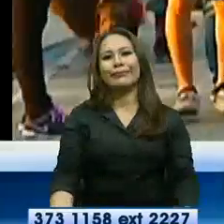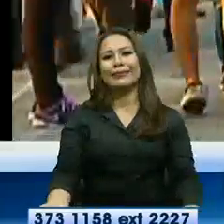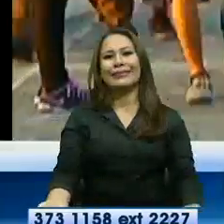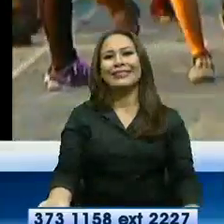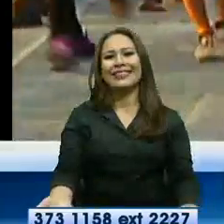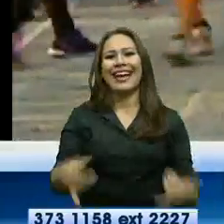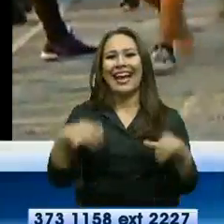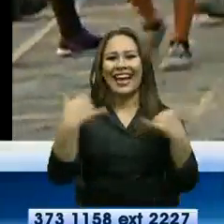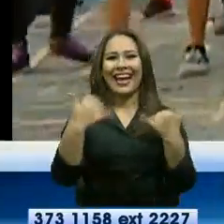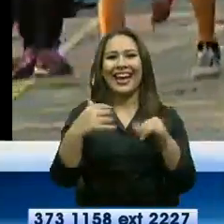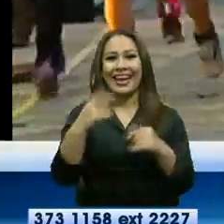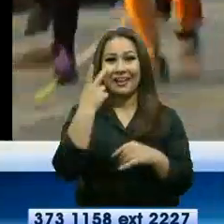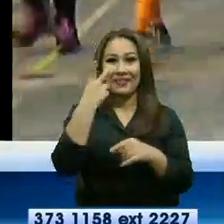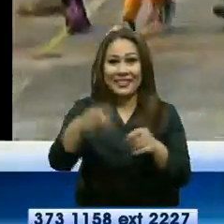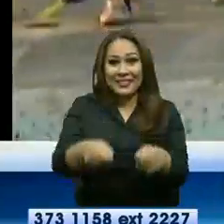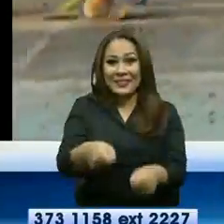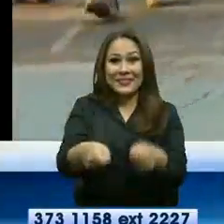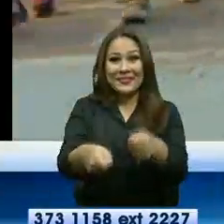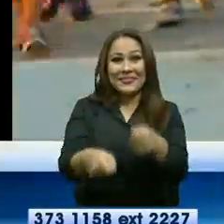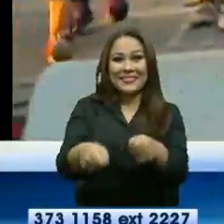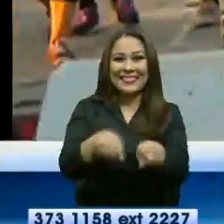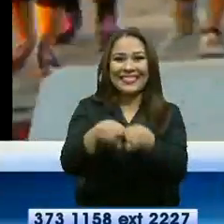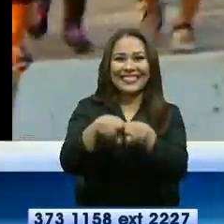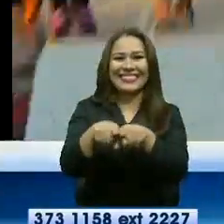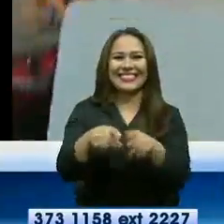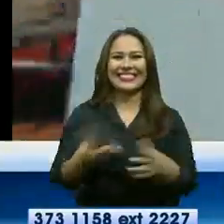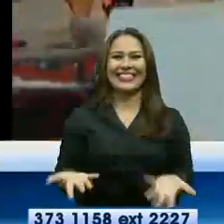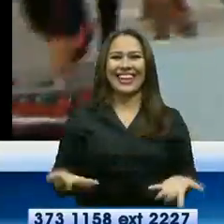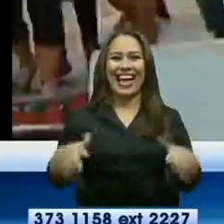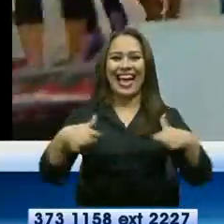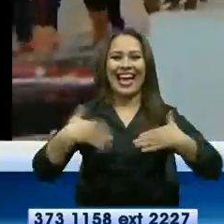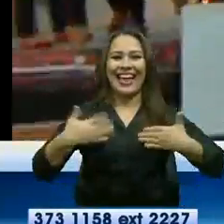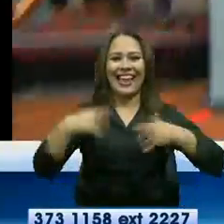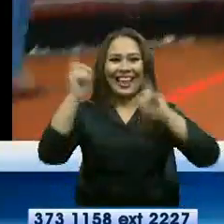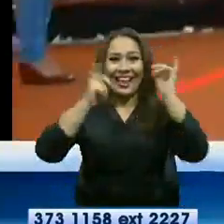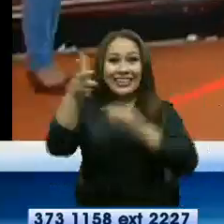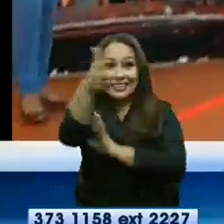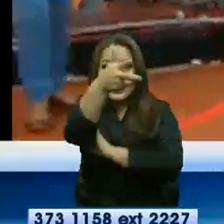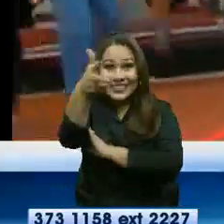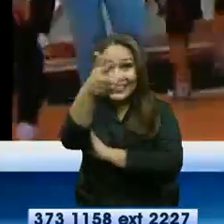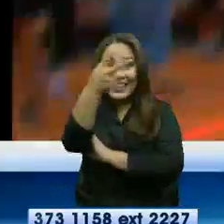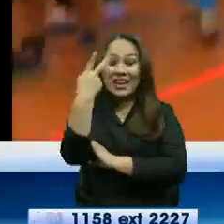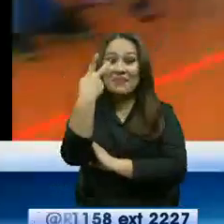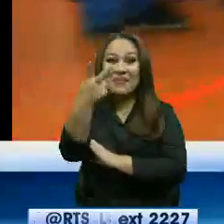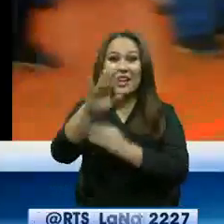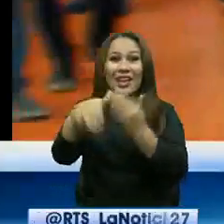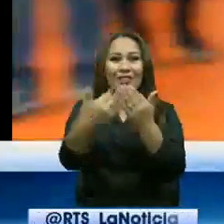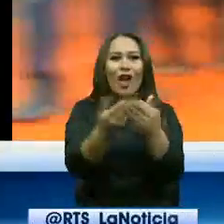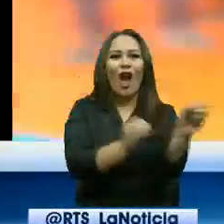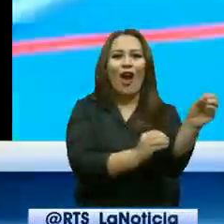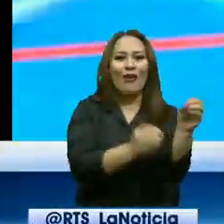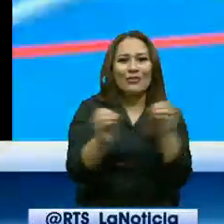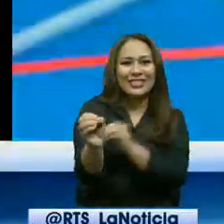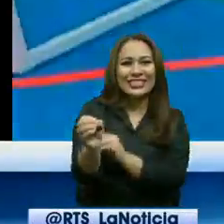circuitos marcaron la jornada. Entre la alegría y la camaradería, todos los departamentos